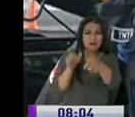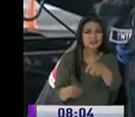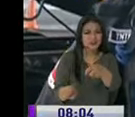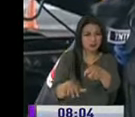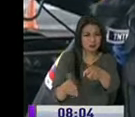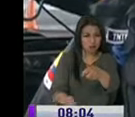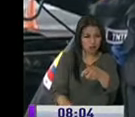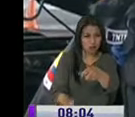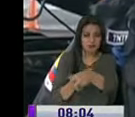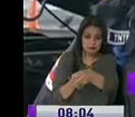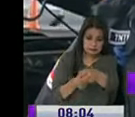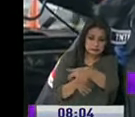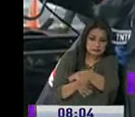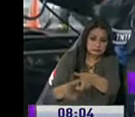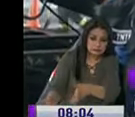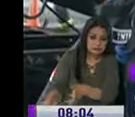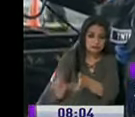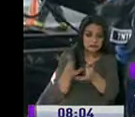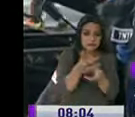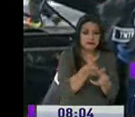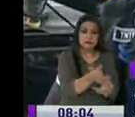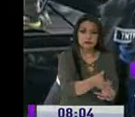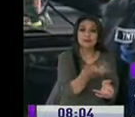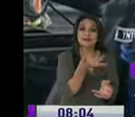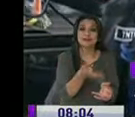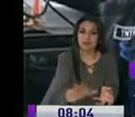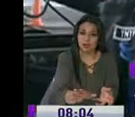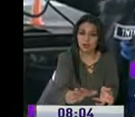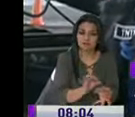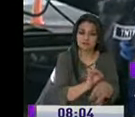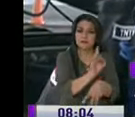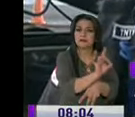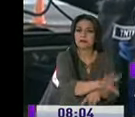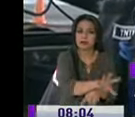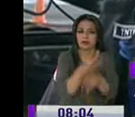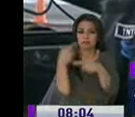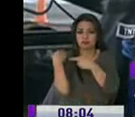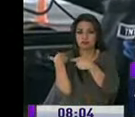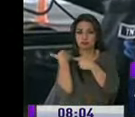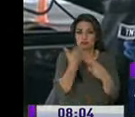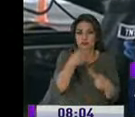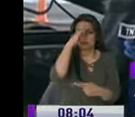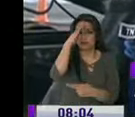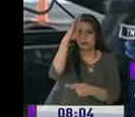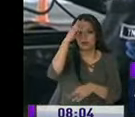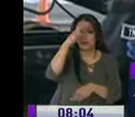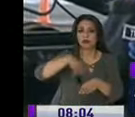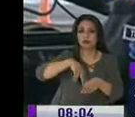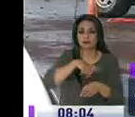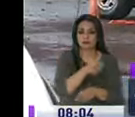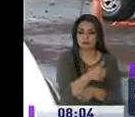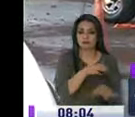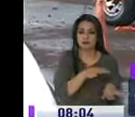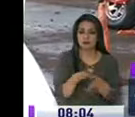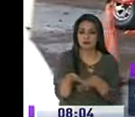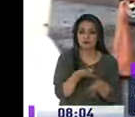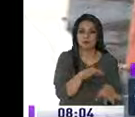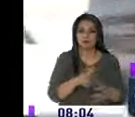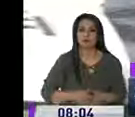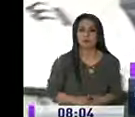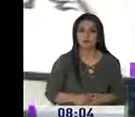a la persona que se encontraba fallecida. Posterior a eso se deja a recaudo de Policía Nacional para que realice su labor pertinente. El incidente